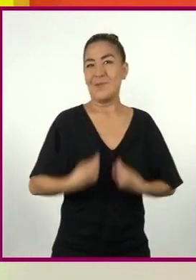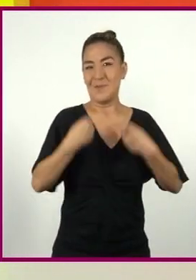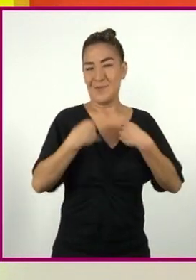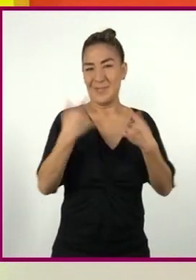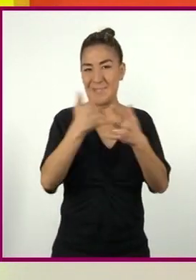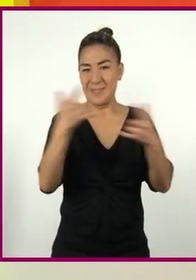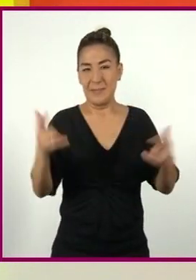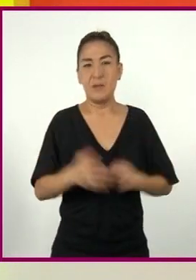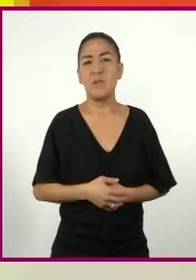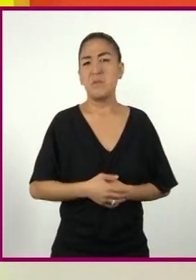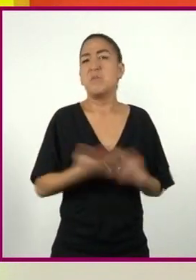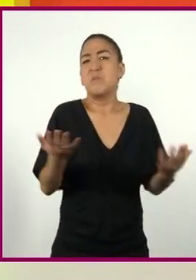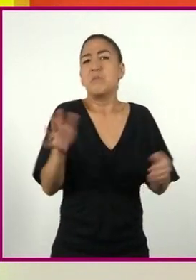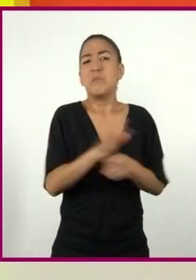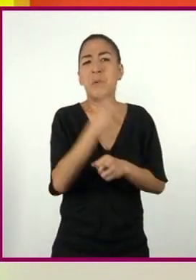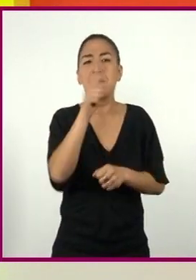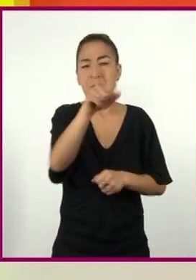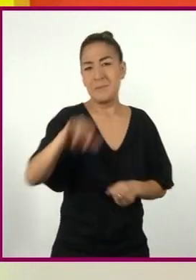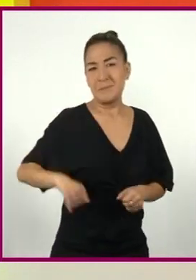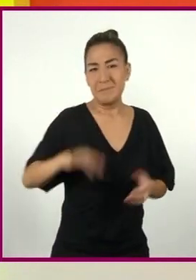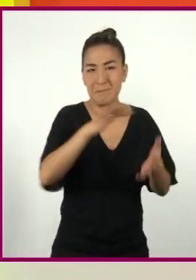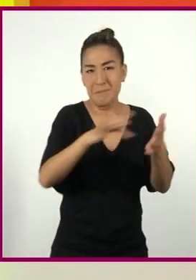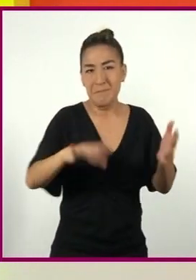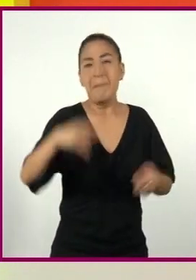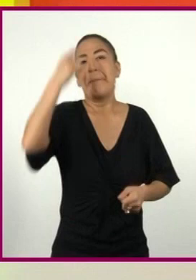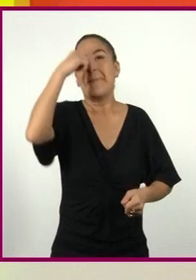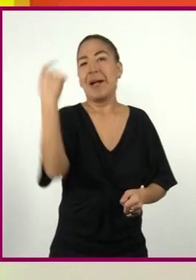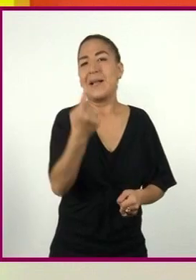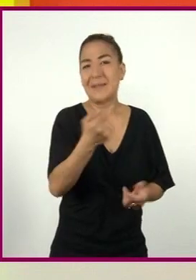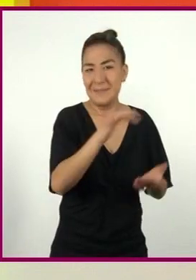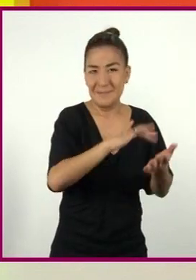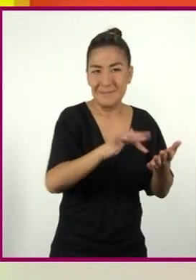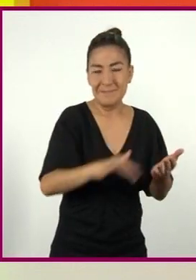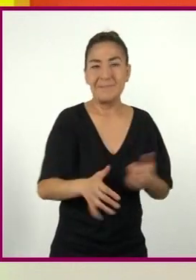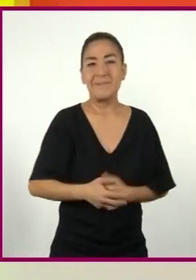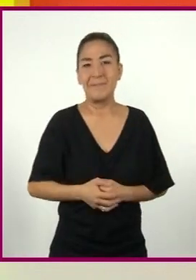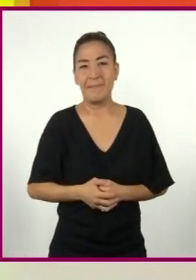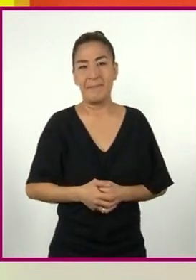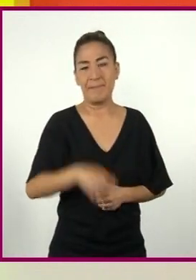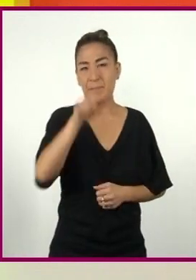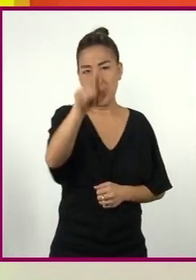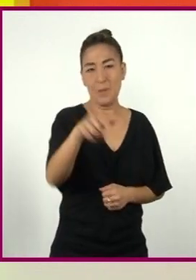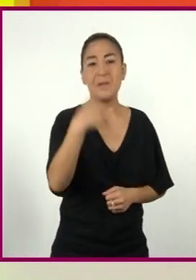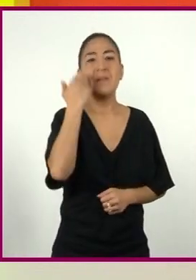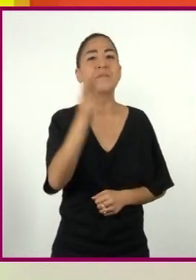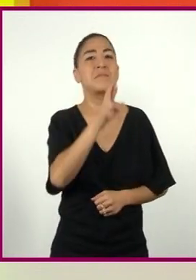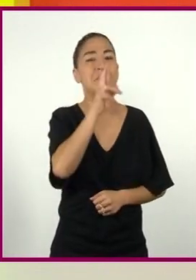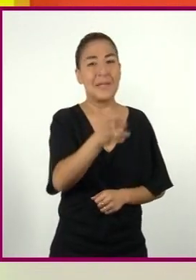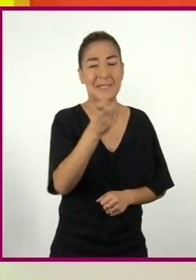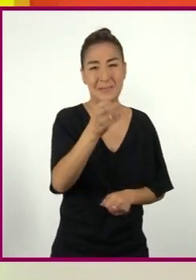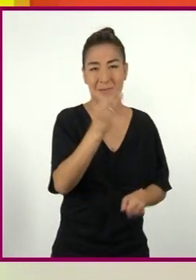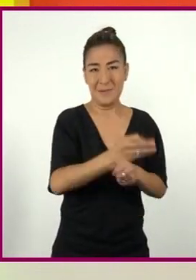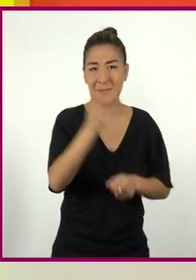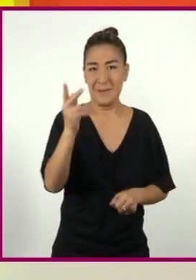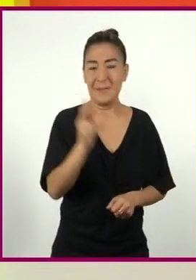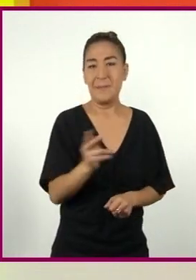¿Por qué la leerían? ¿Para qué? ¿Quieren algunas respuestas a estas